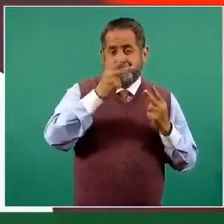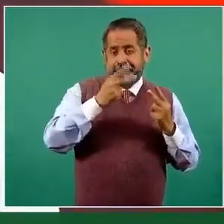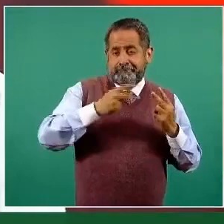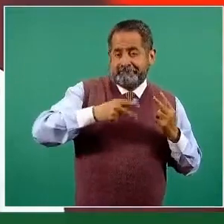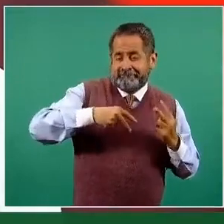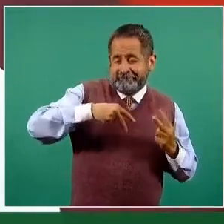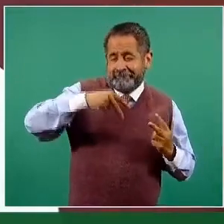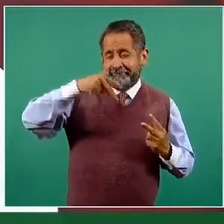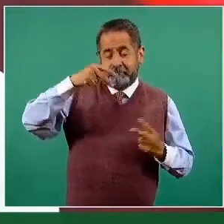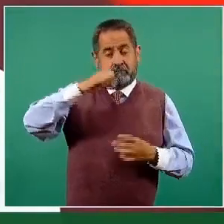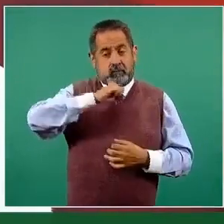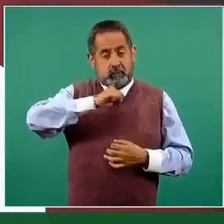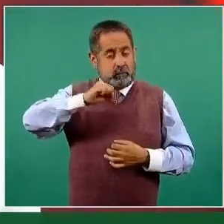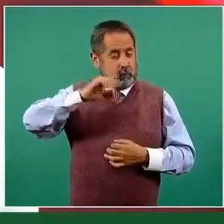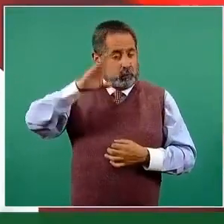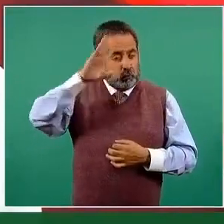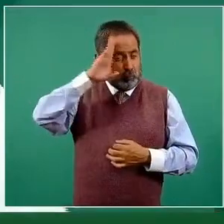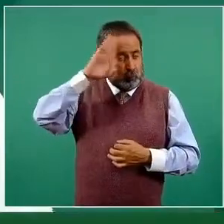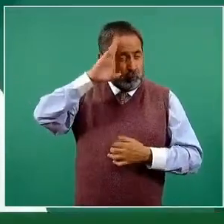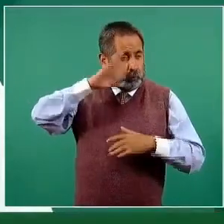no es de